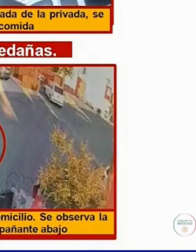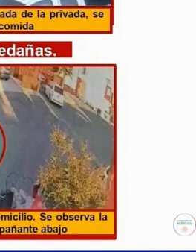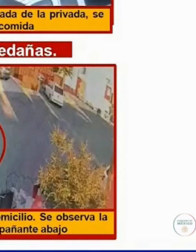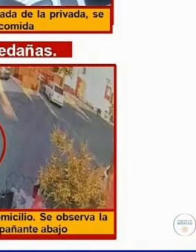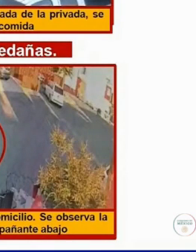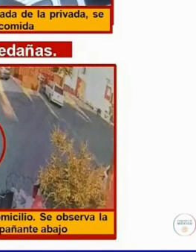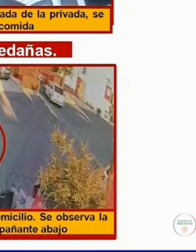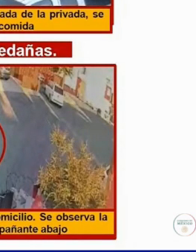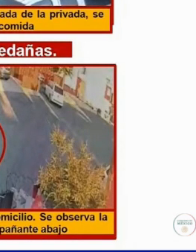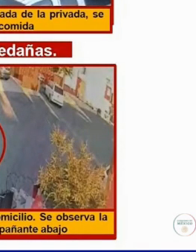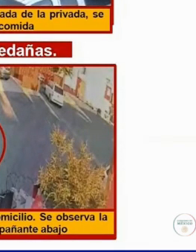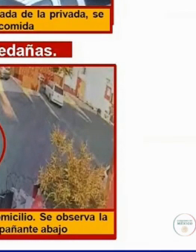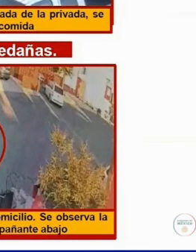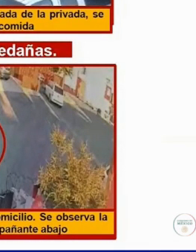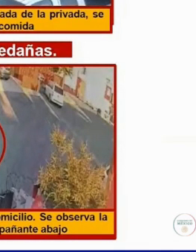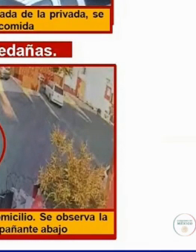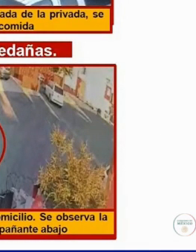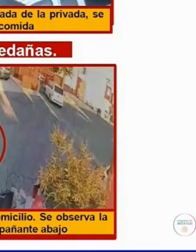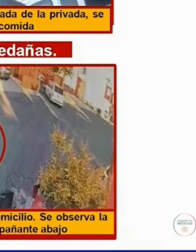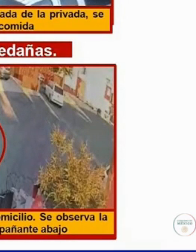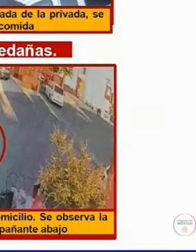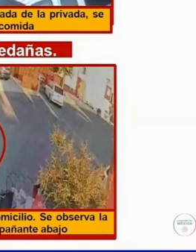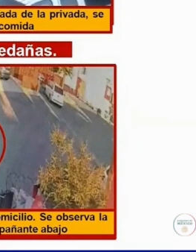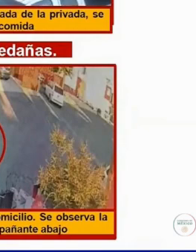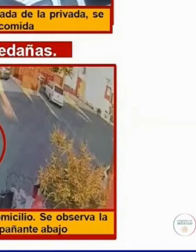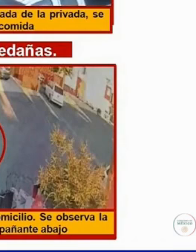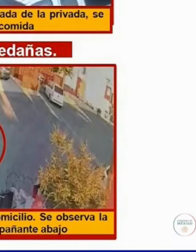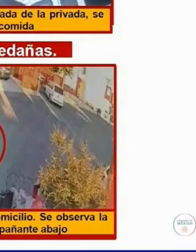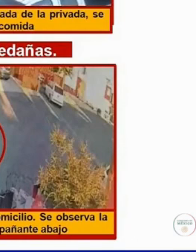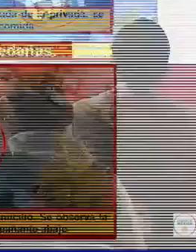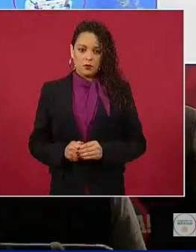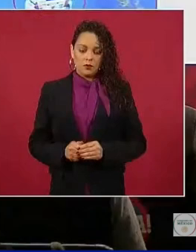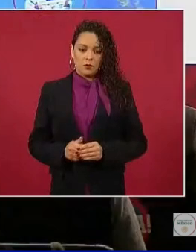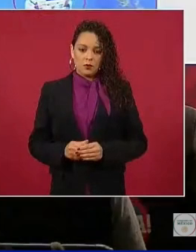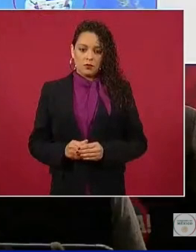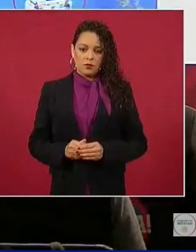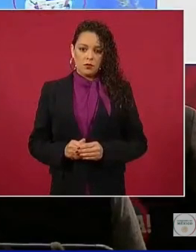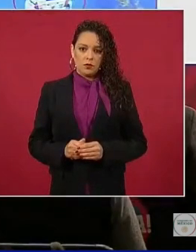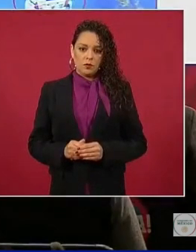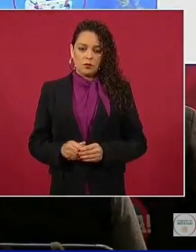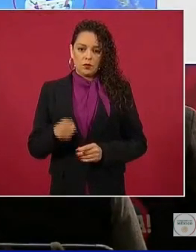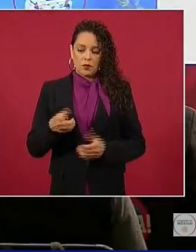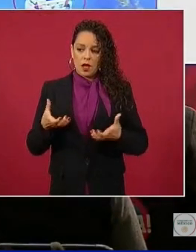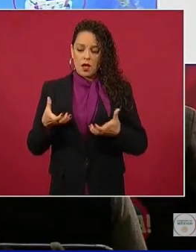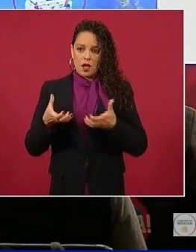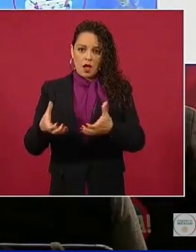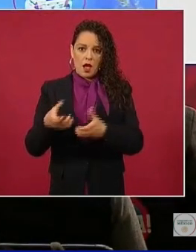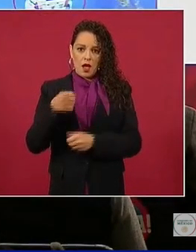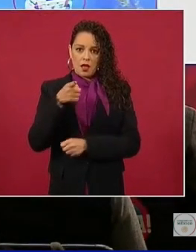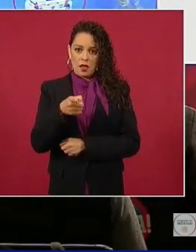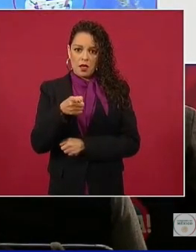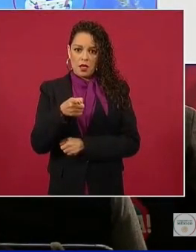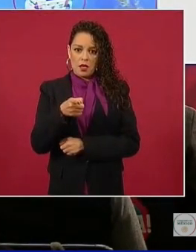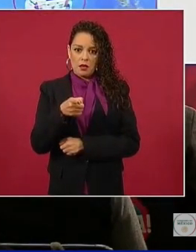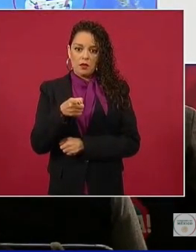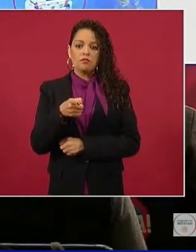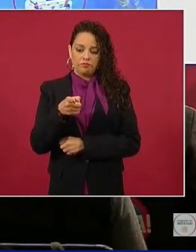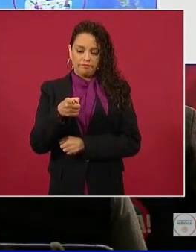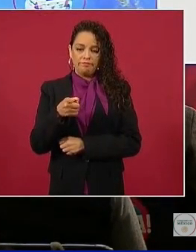rectificó perdón aquí es donde donde la calle principal aquí es donde estuvo circulando el